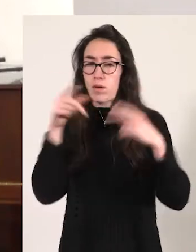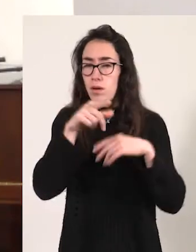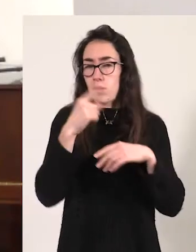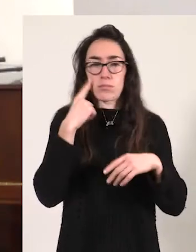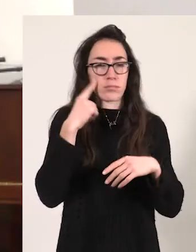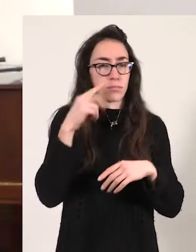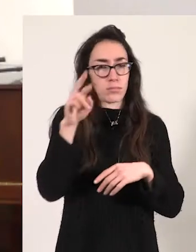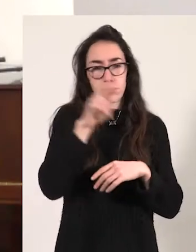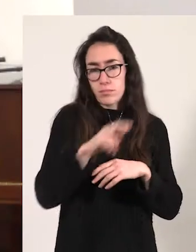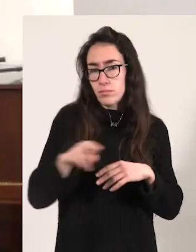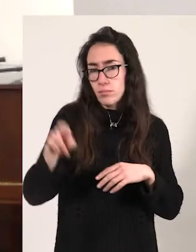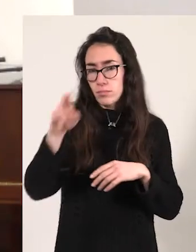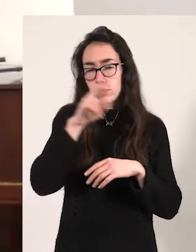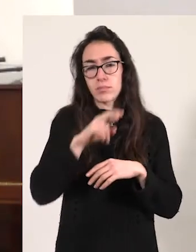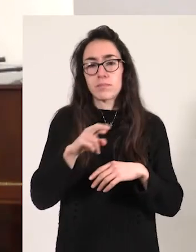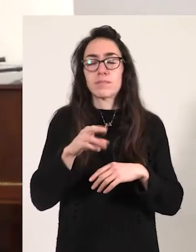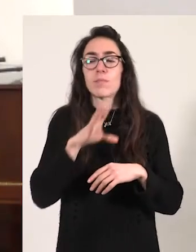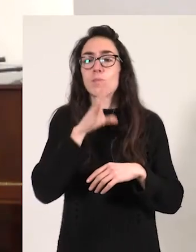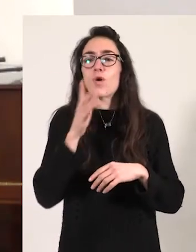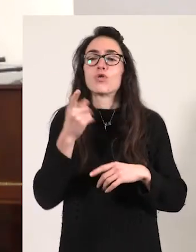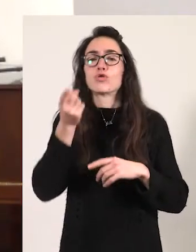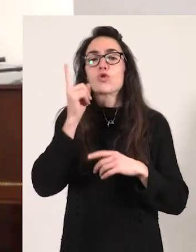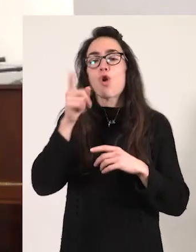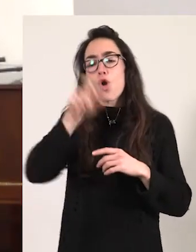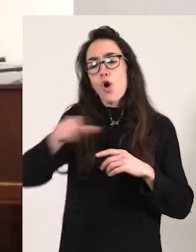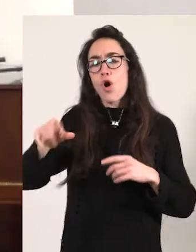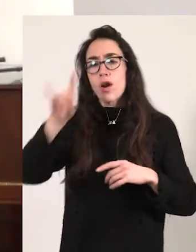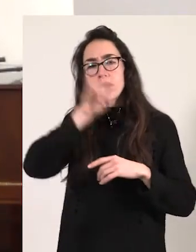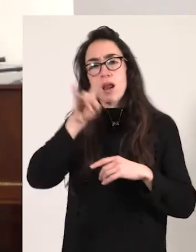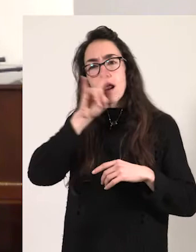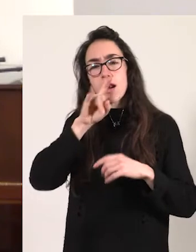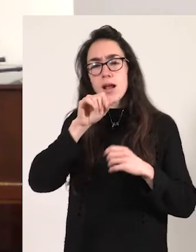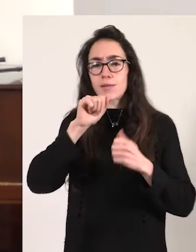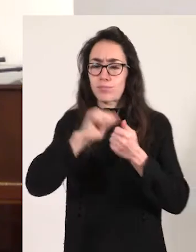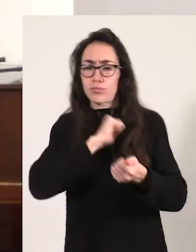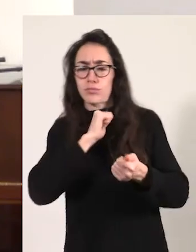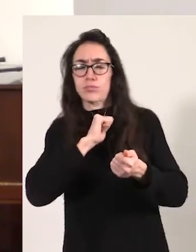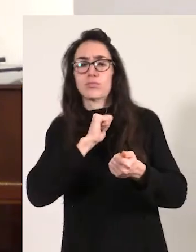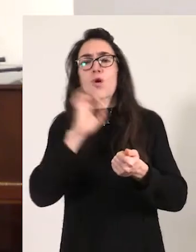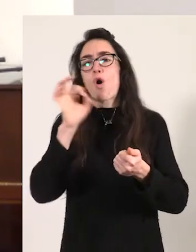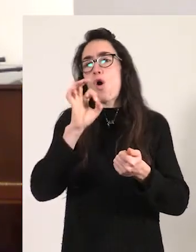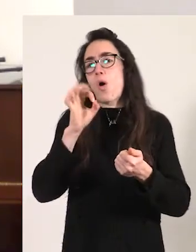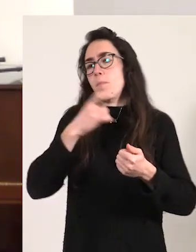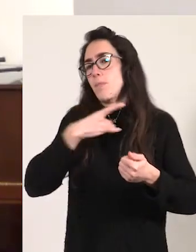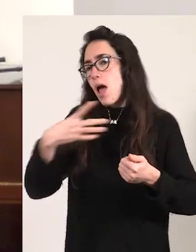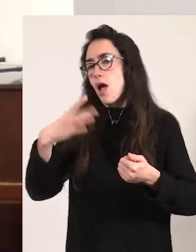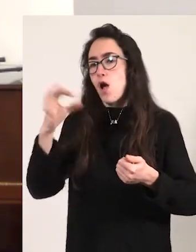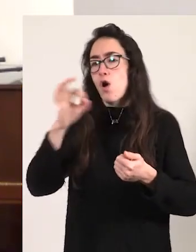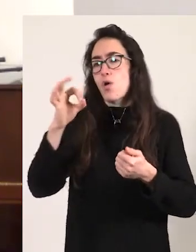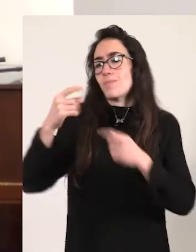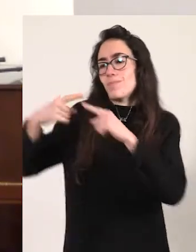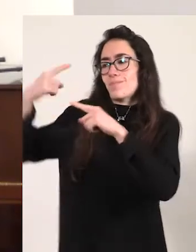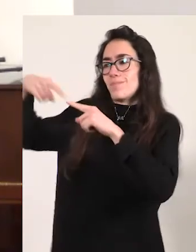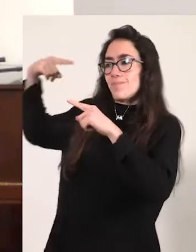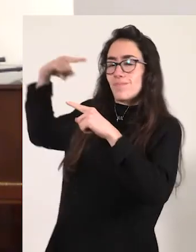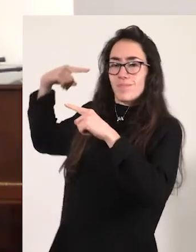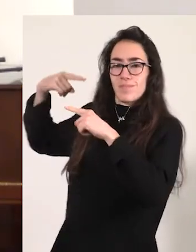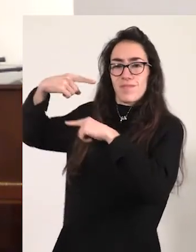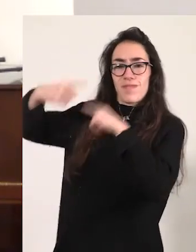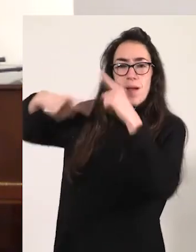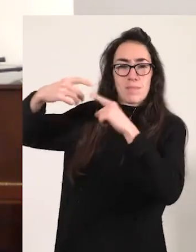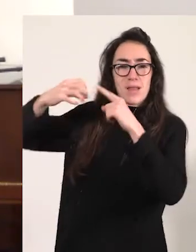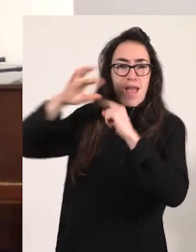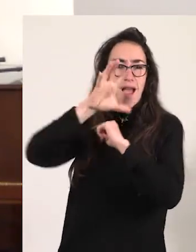porque esto ya no es una cuestión solo de, jo, es que les fastidian las personas negras, sino, o las personas no blancas en general, migrantes o de